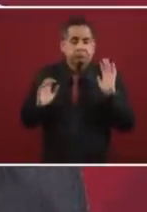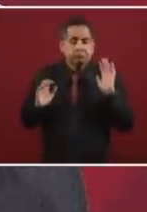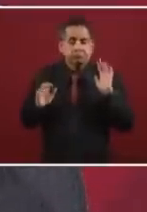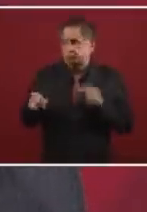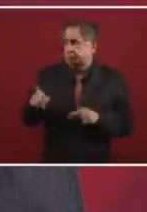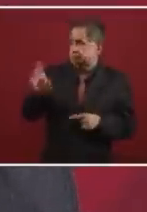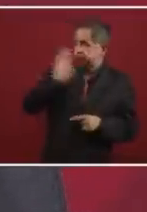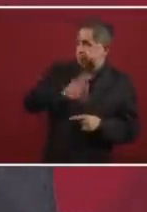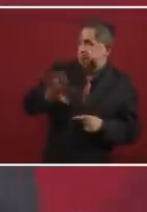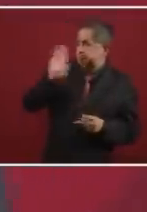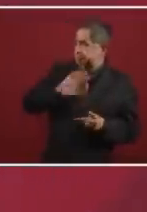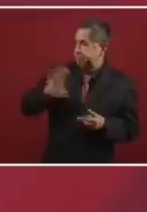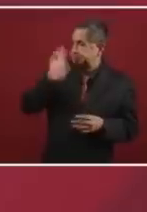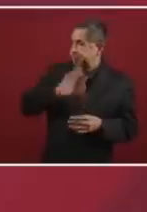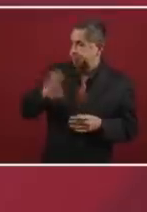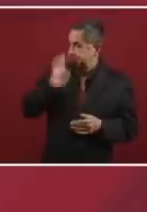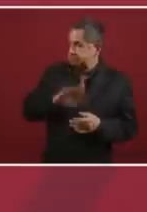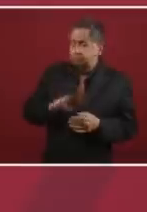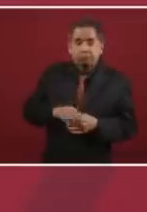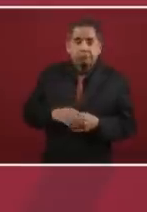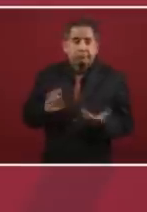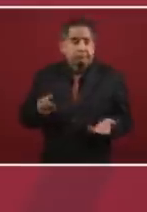la autoridad electa